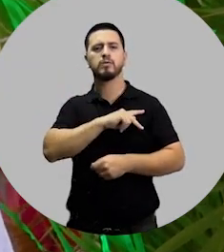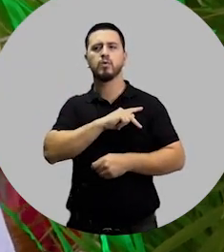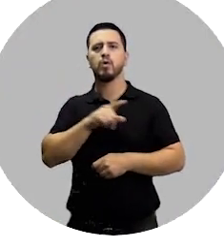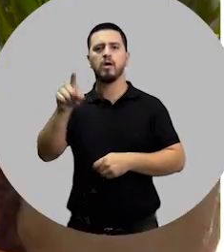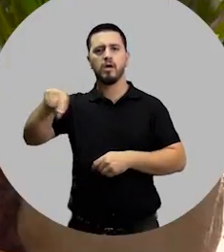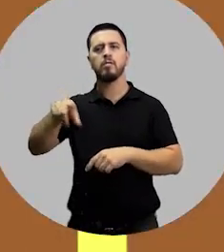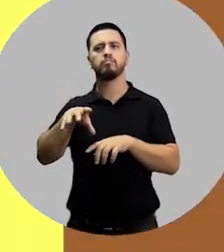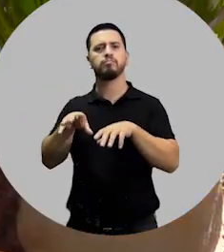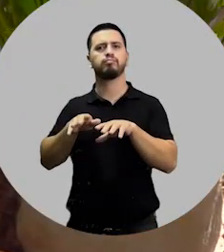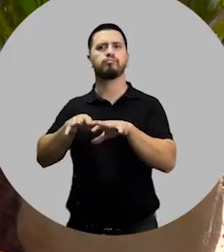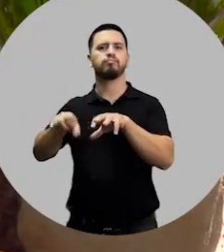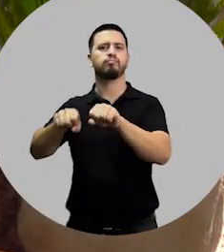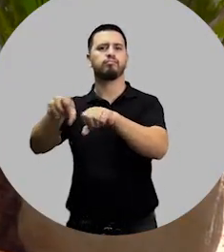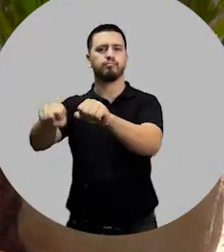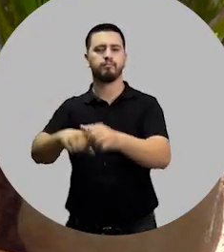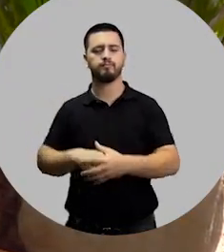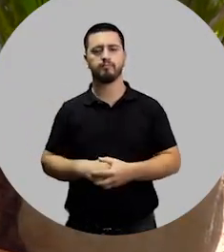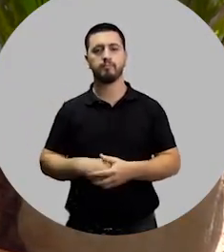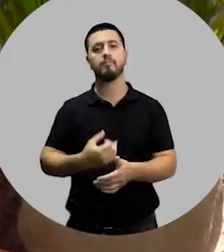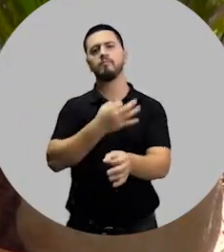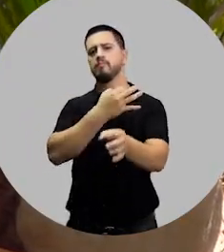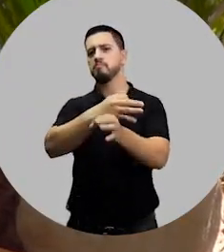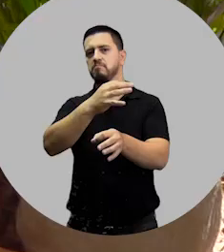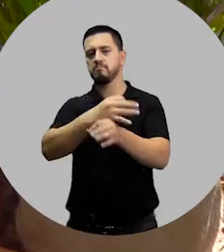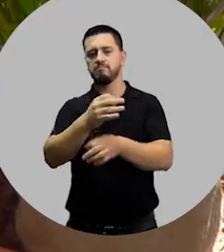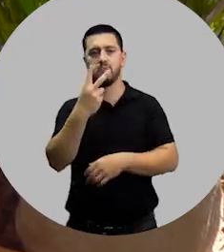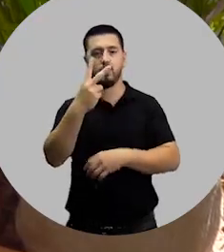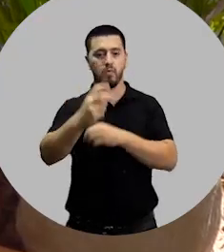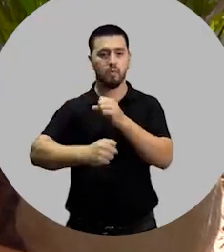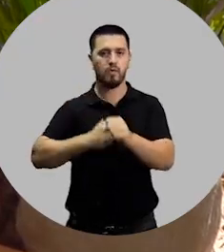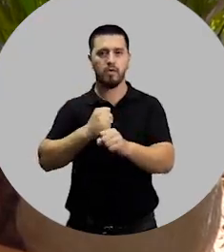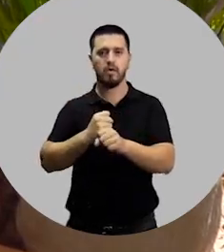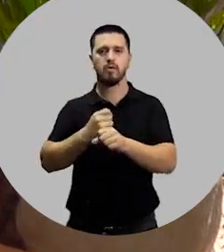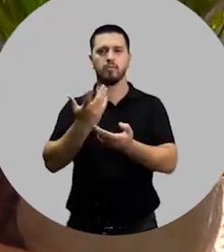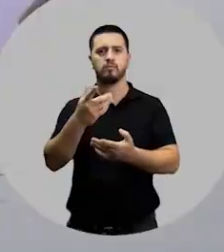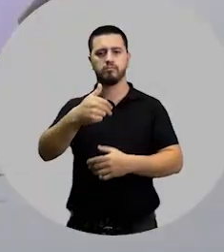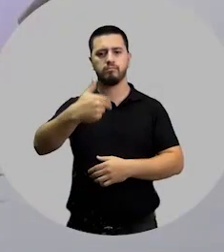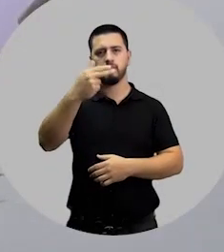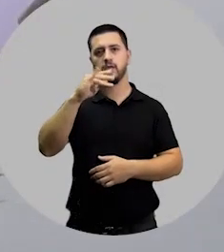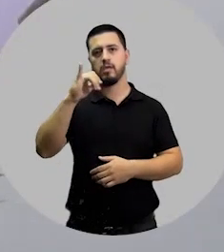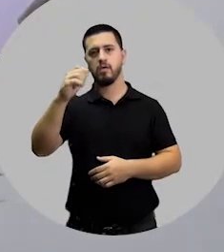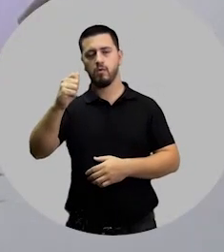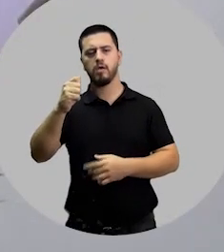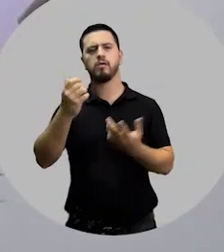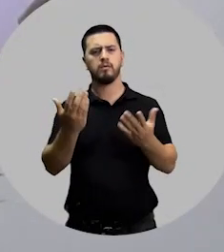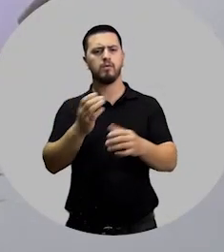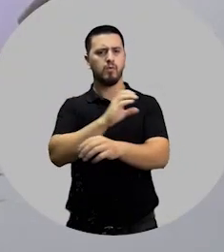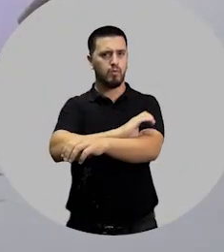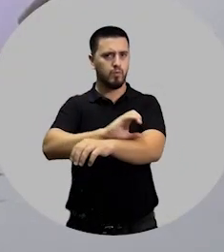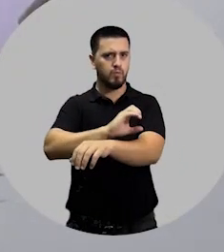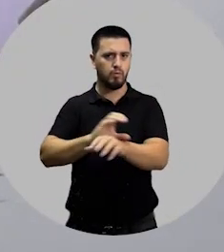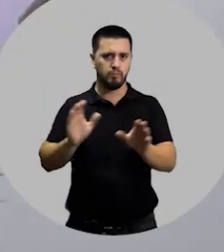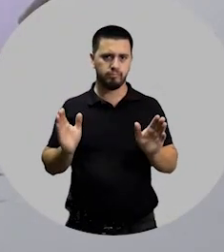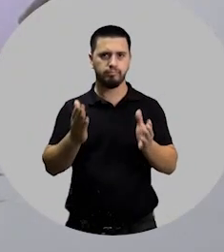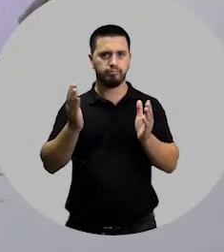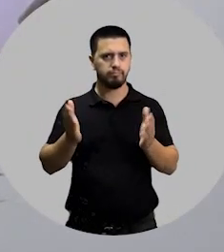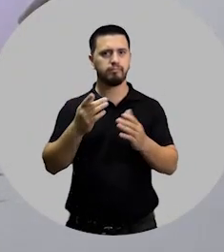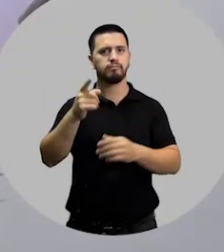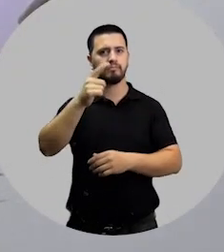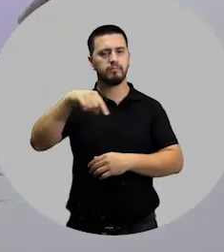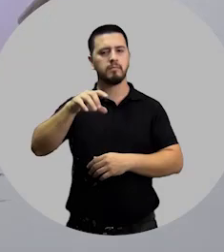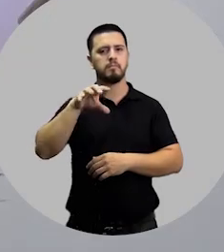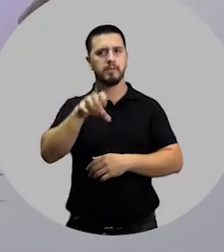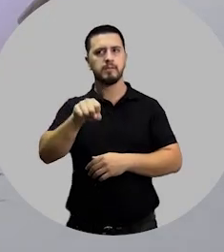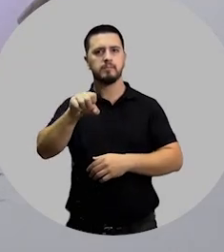emprendedores. Mando muchísimas felicidades por los 2 años del programa Aicuá y que sigan prendiéndose